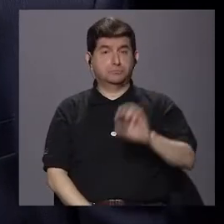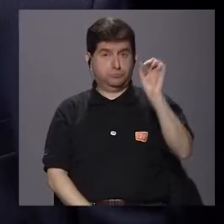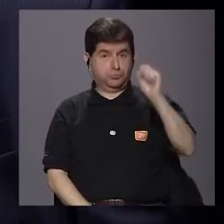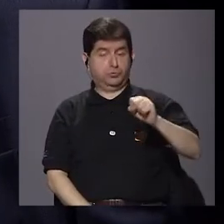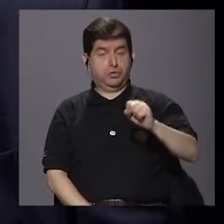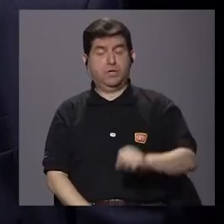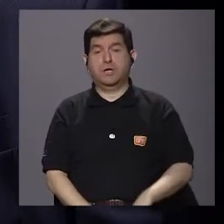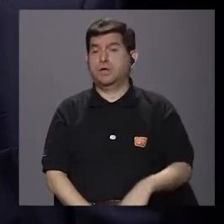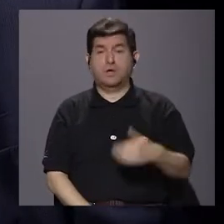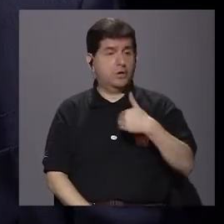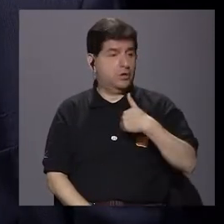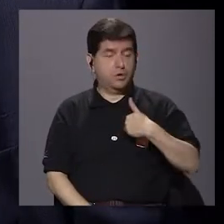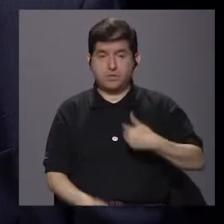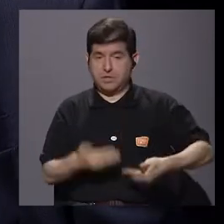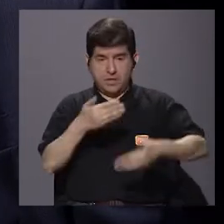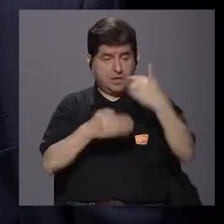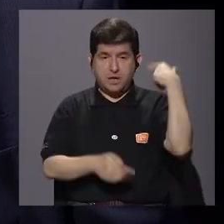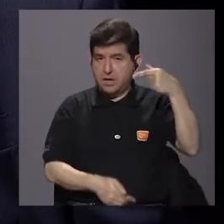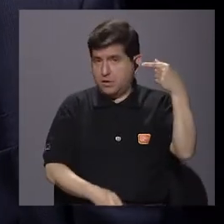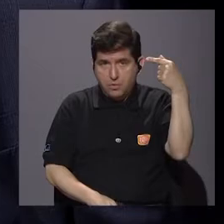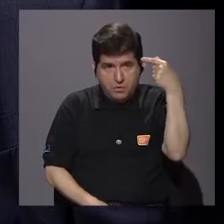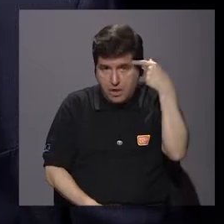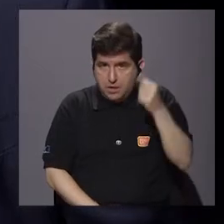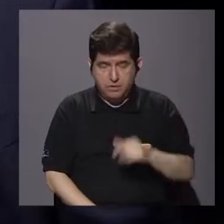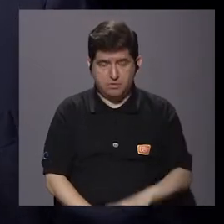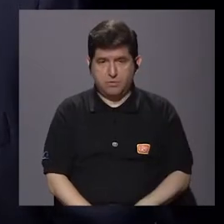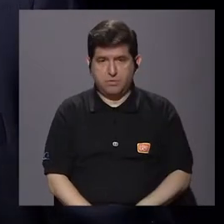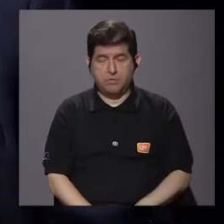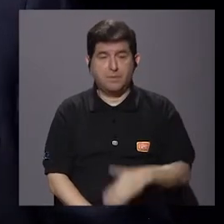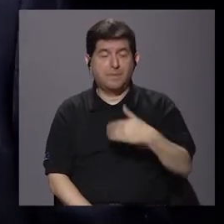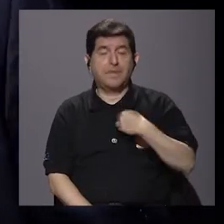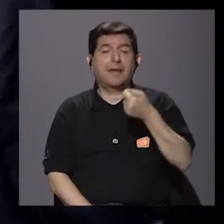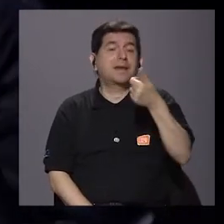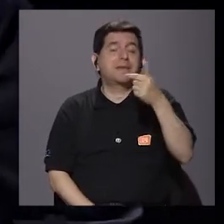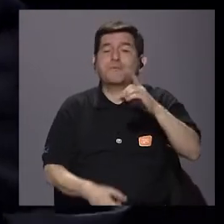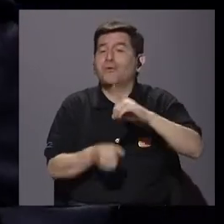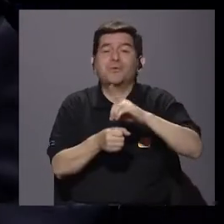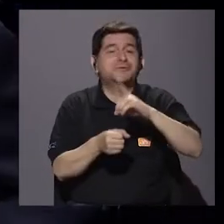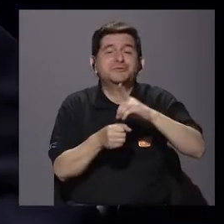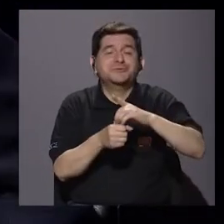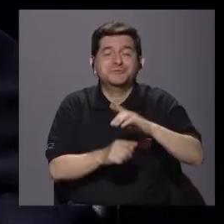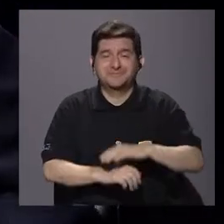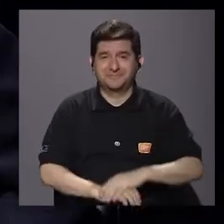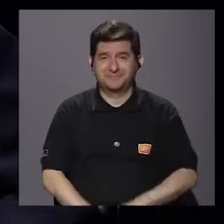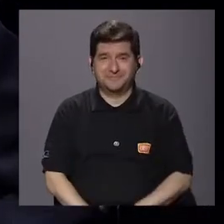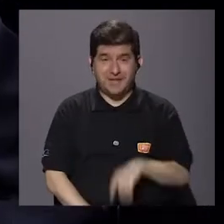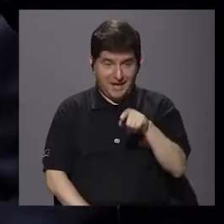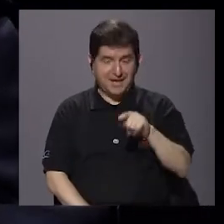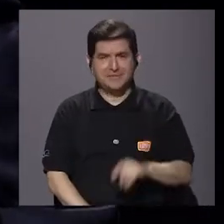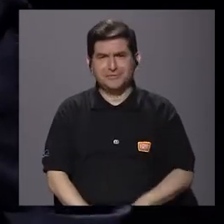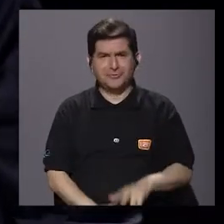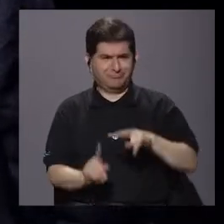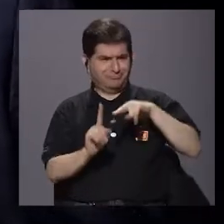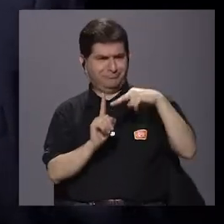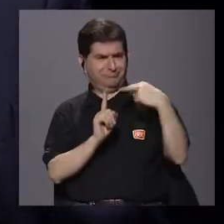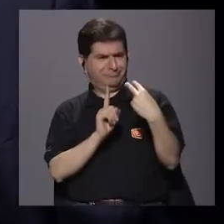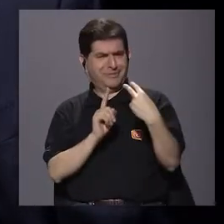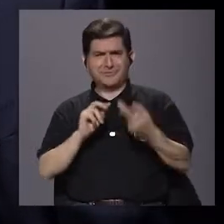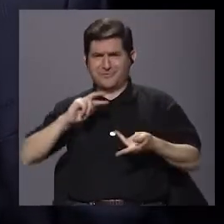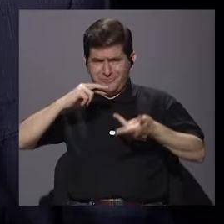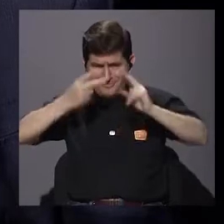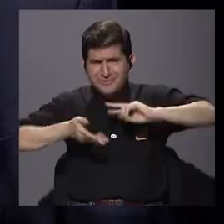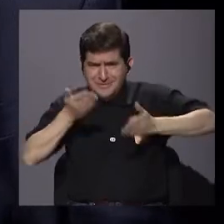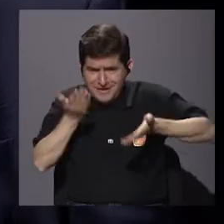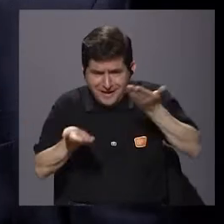que no había tenido un gobierno y es tener muy pocos diputados esto es una paradoja evidentemente